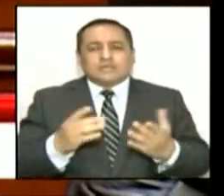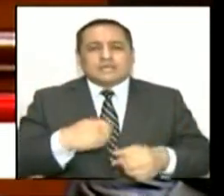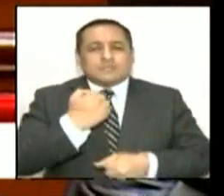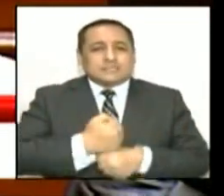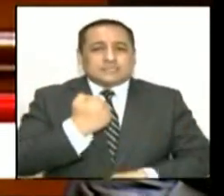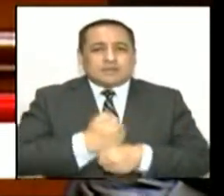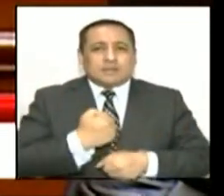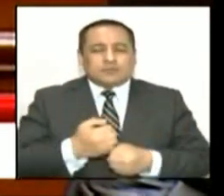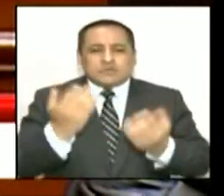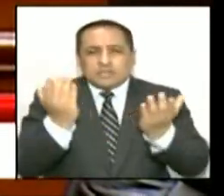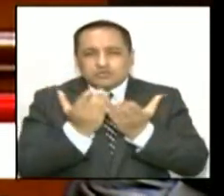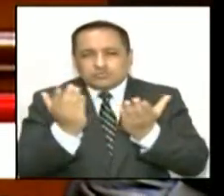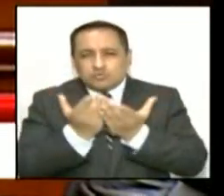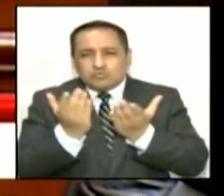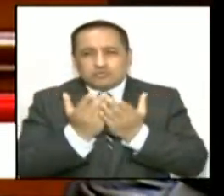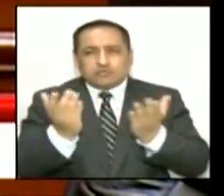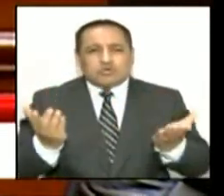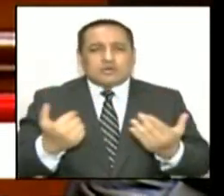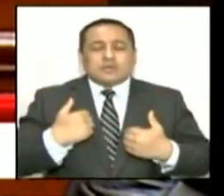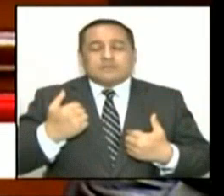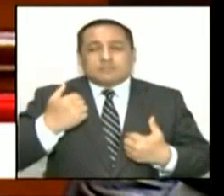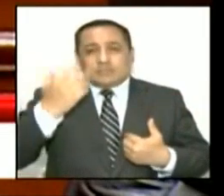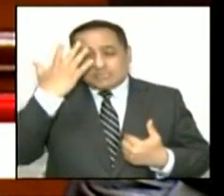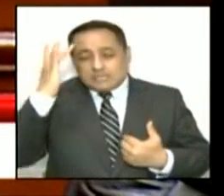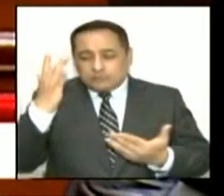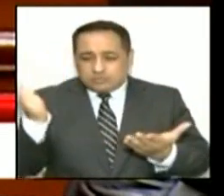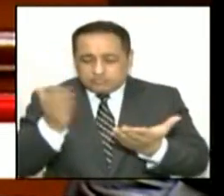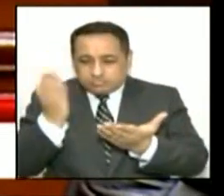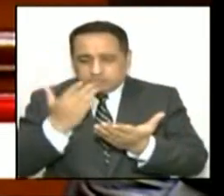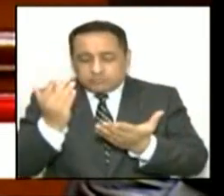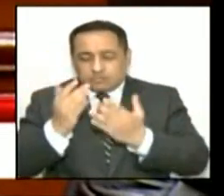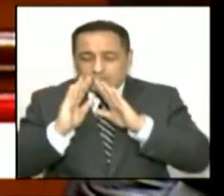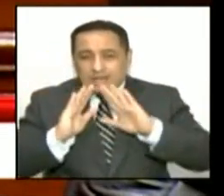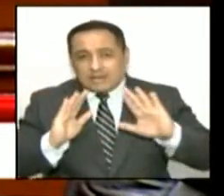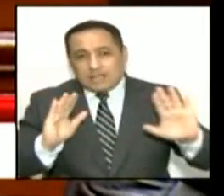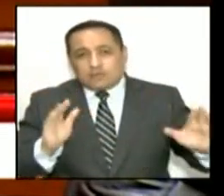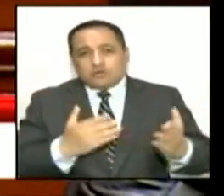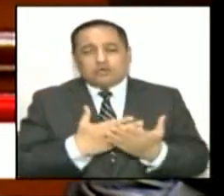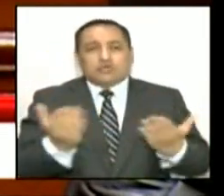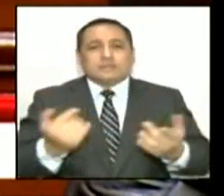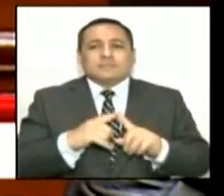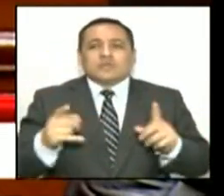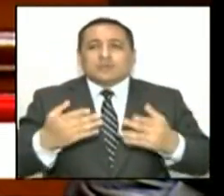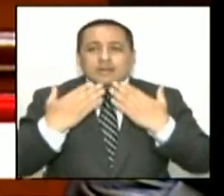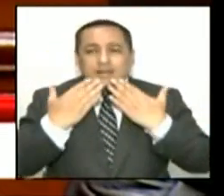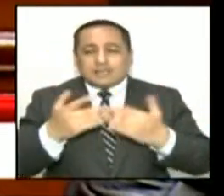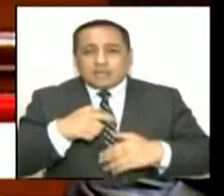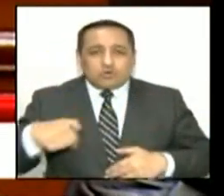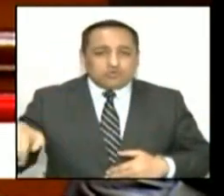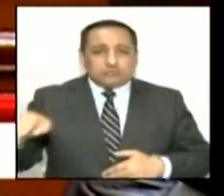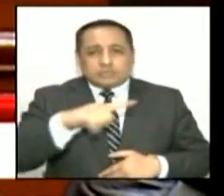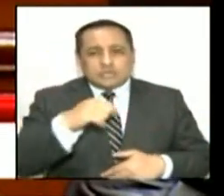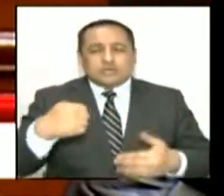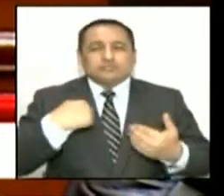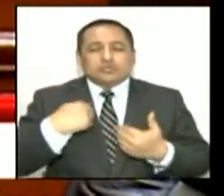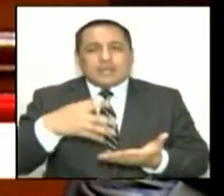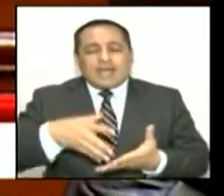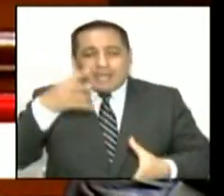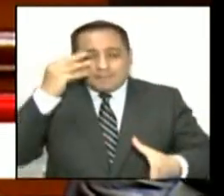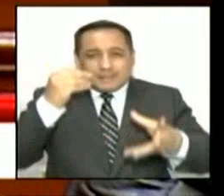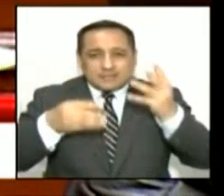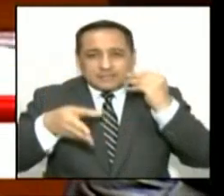labores académicas o intelectuales me habían alejado un poco. Pero gracias a ustedes estoy